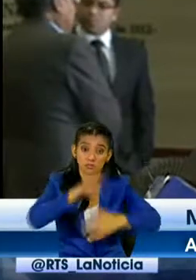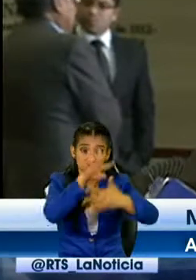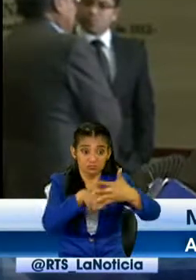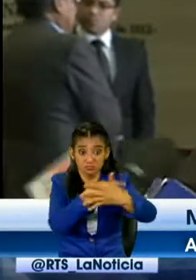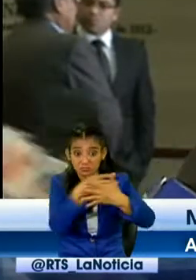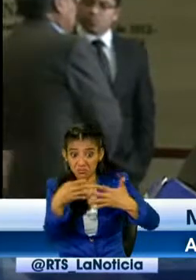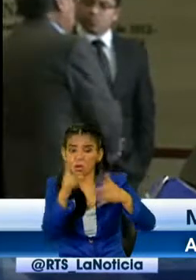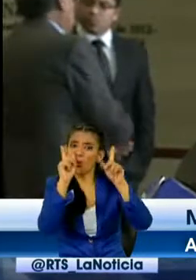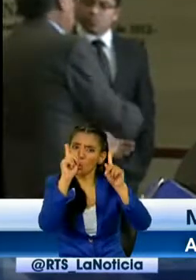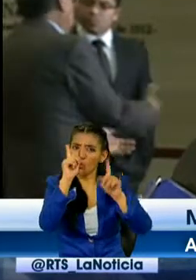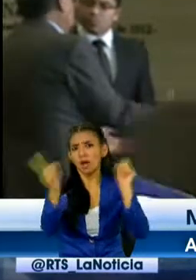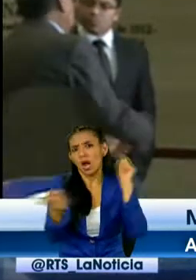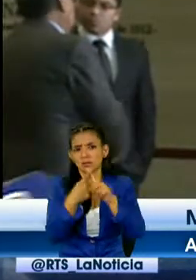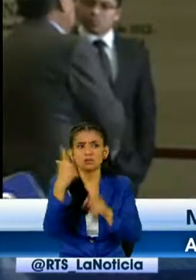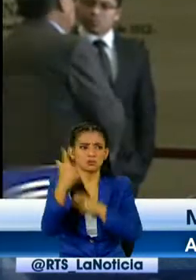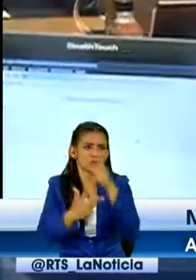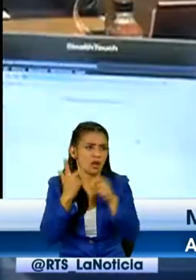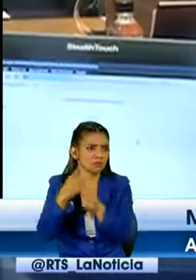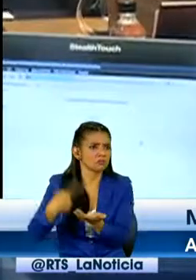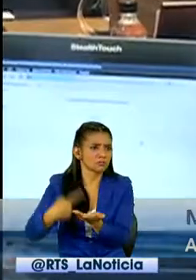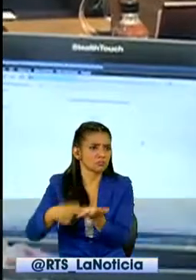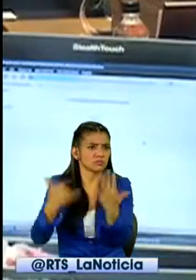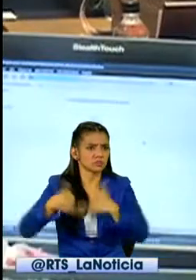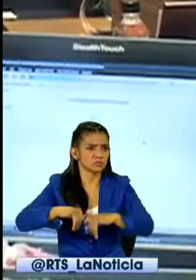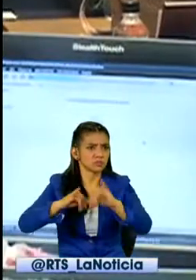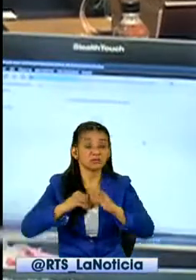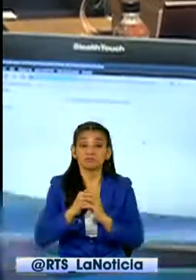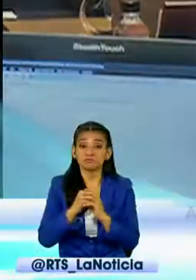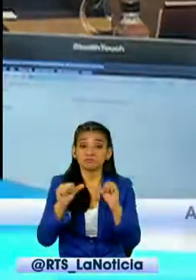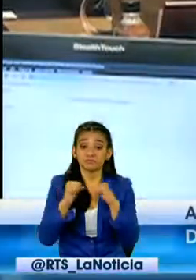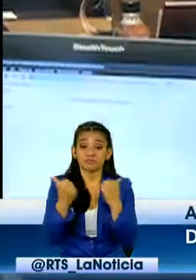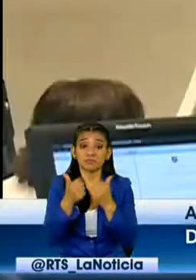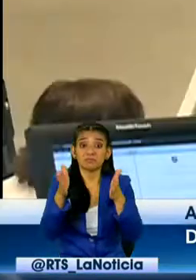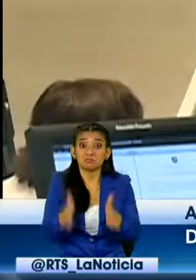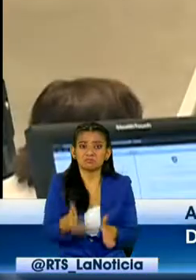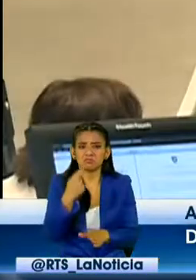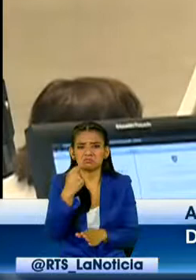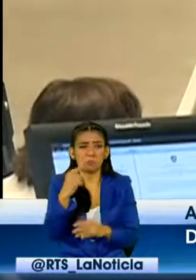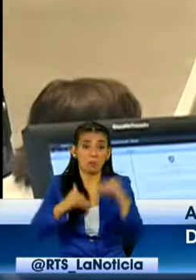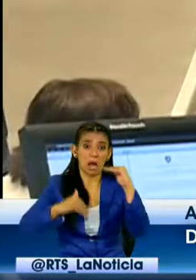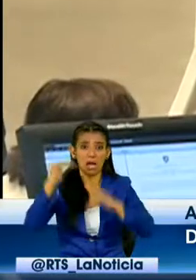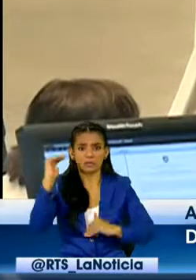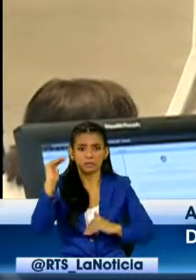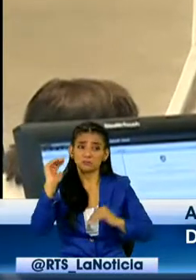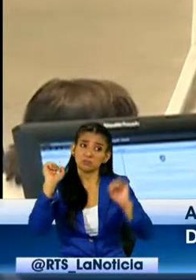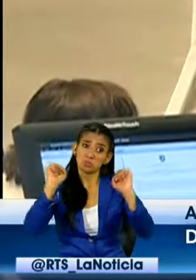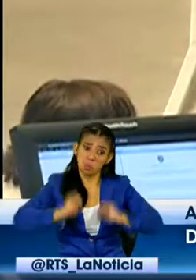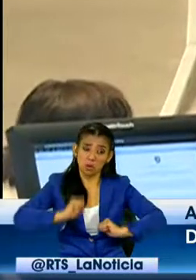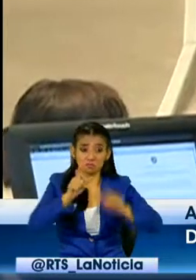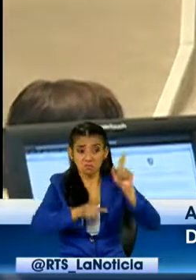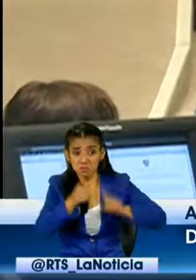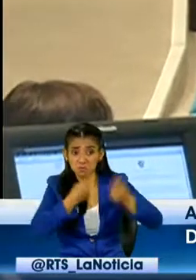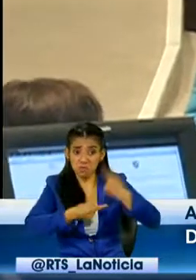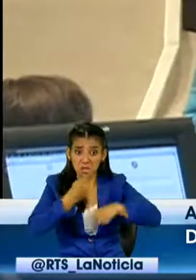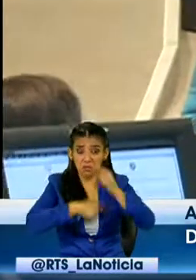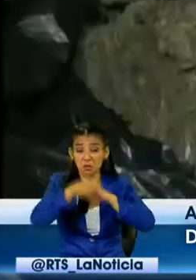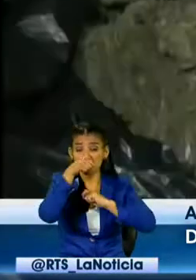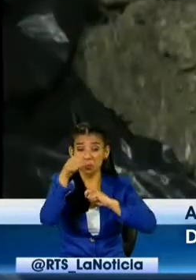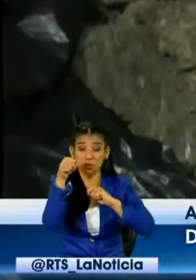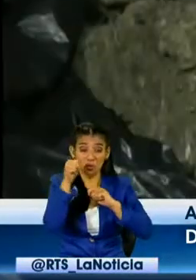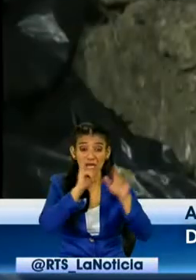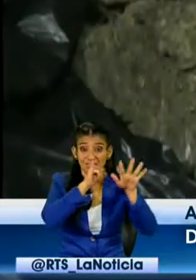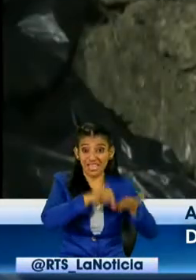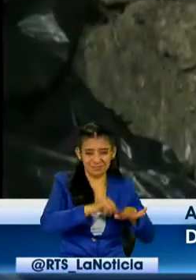de 1 a 3 años. Todavía estamos discutiendo. La mayor parte de asambleístas se inclina en que la condena para los microtraficantes se incremente